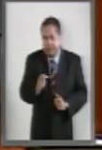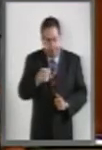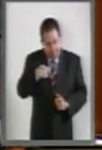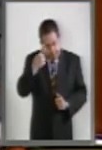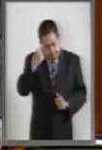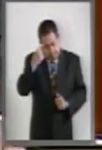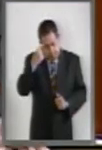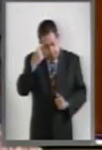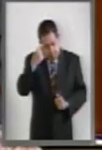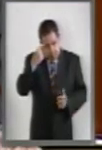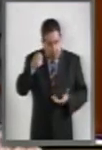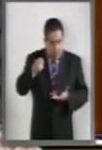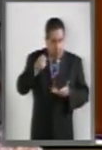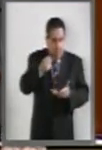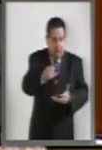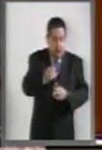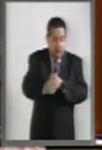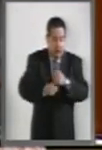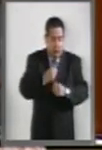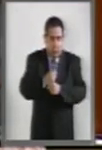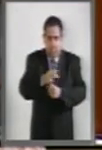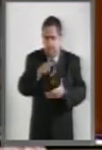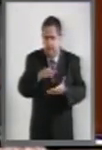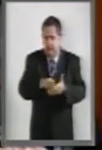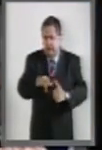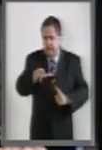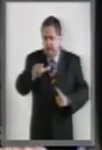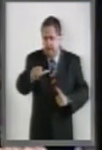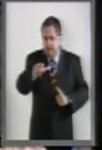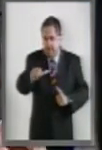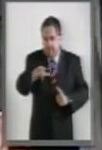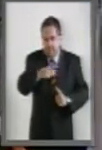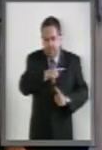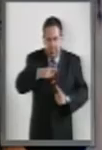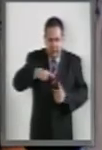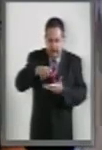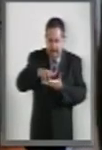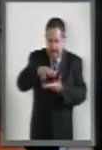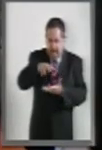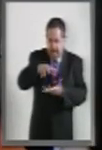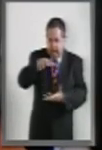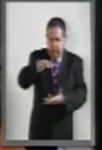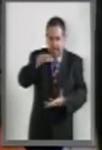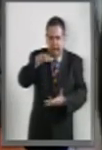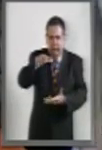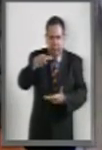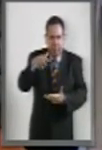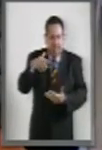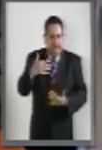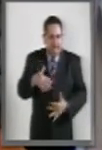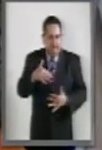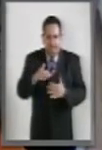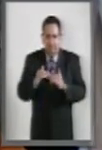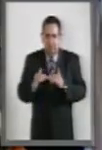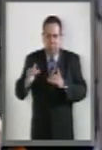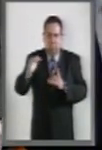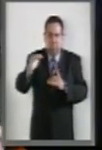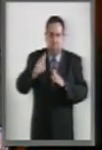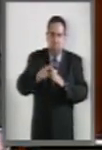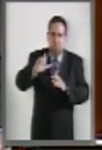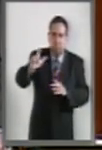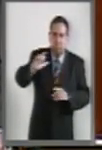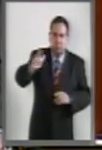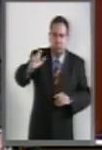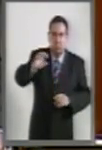para el presupuesto de egresos del 2017, la deuda pública crece a un punto en el que el pago de